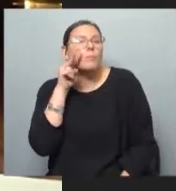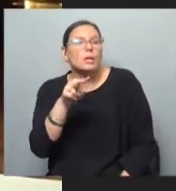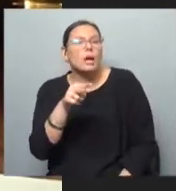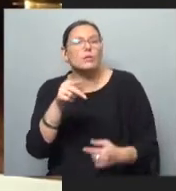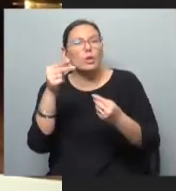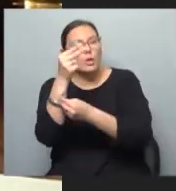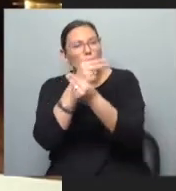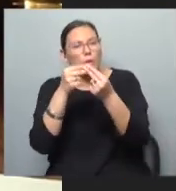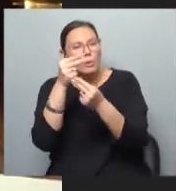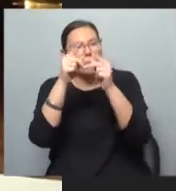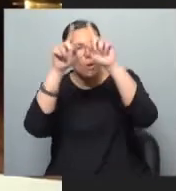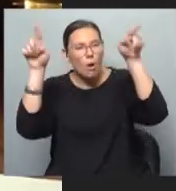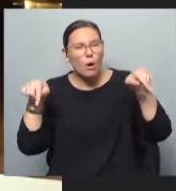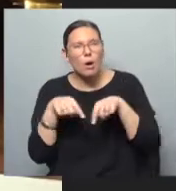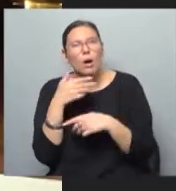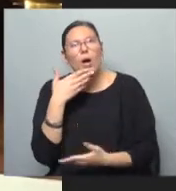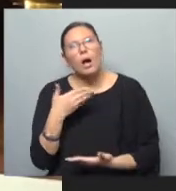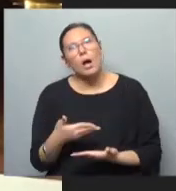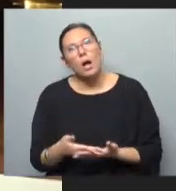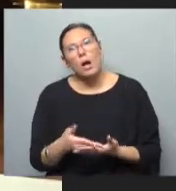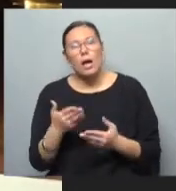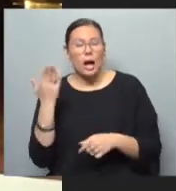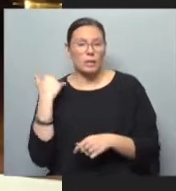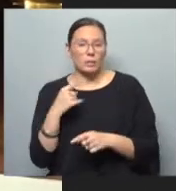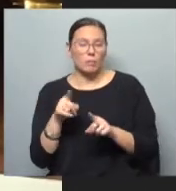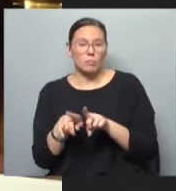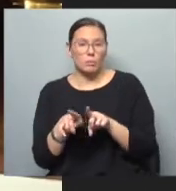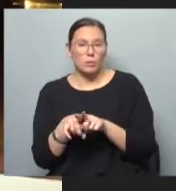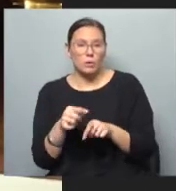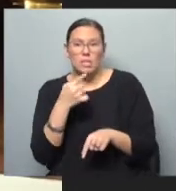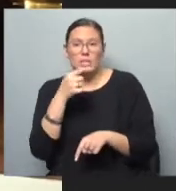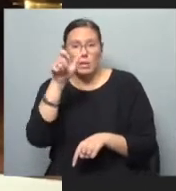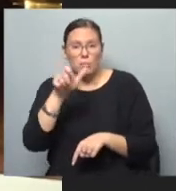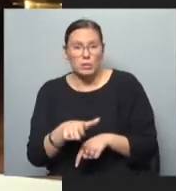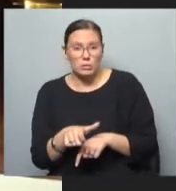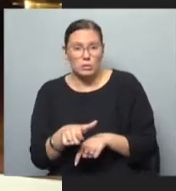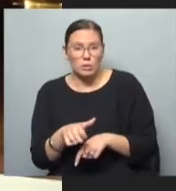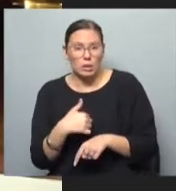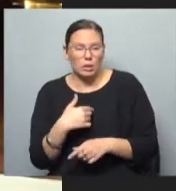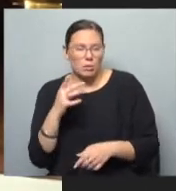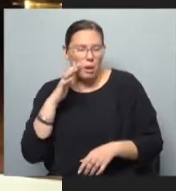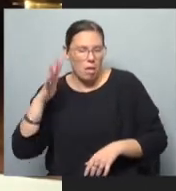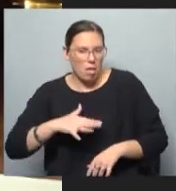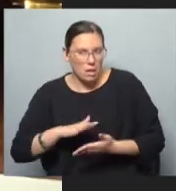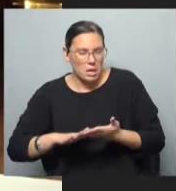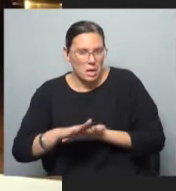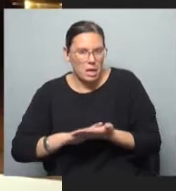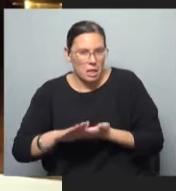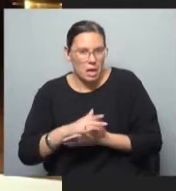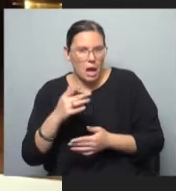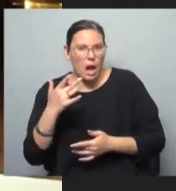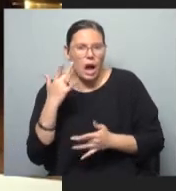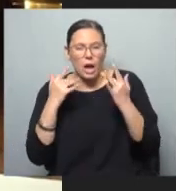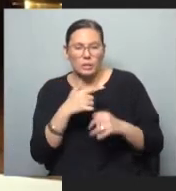una pintura, maravillado, ¿no? Y siendo la discusión anterior, lo dice alguien que es un neófito en arte chino. Creo que alguien